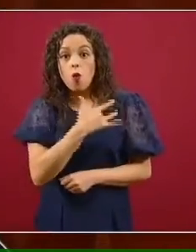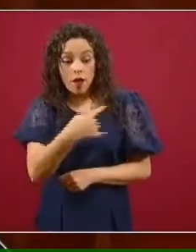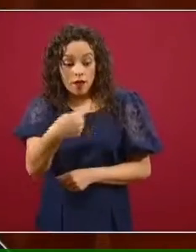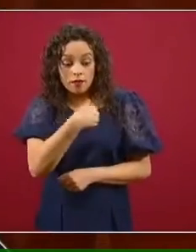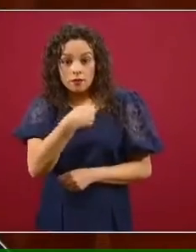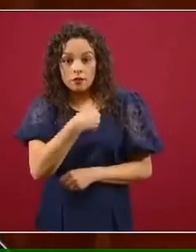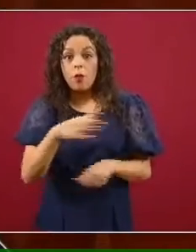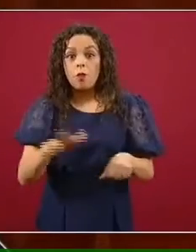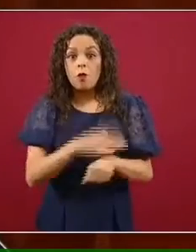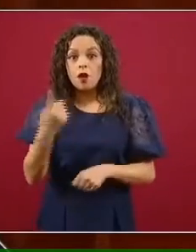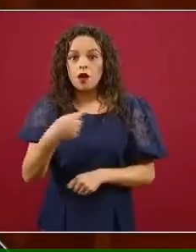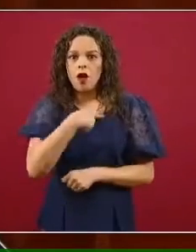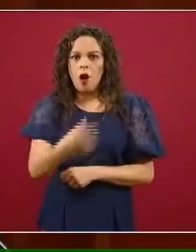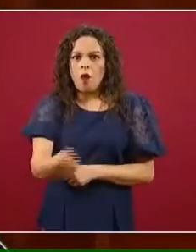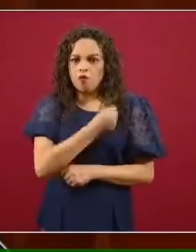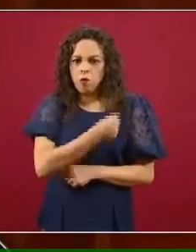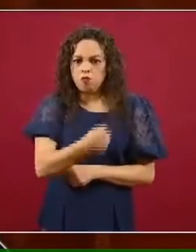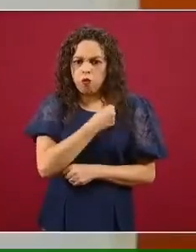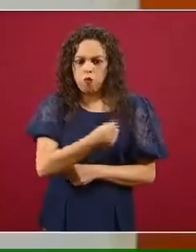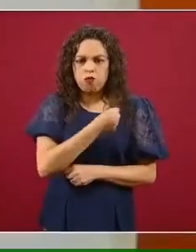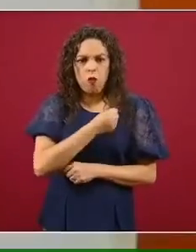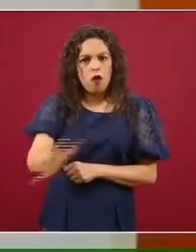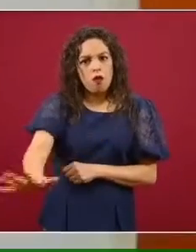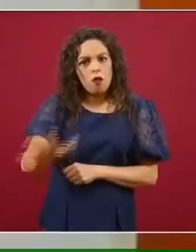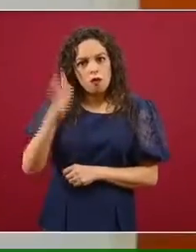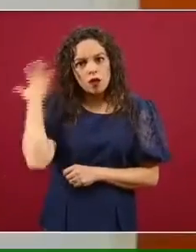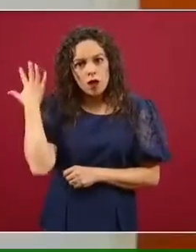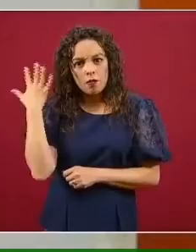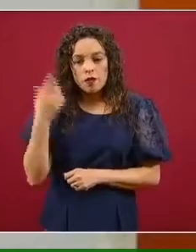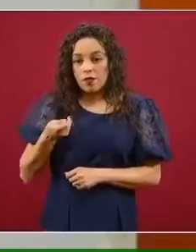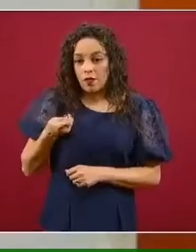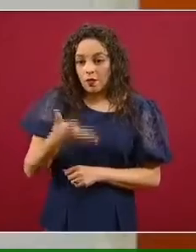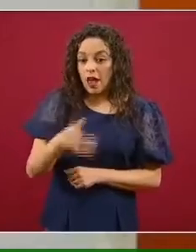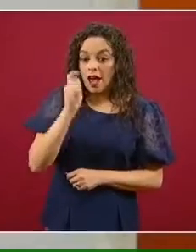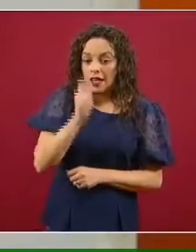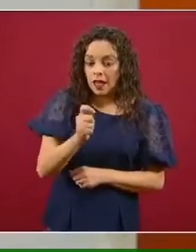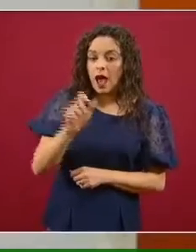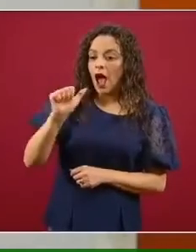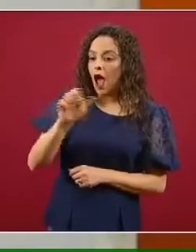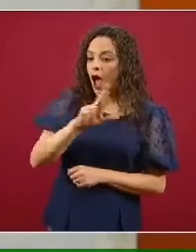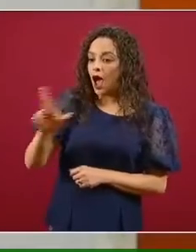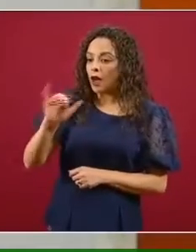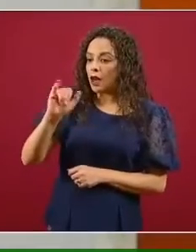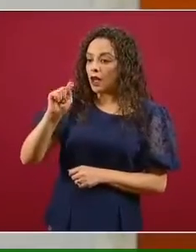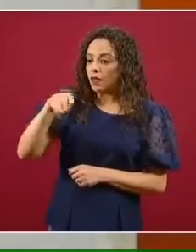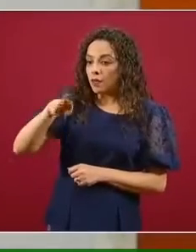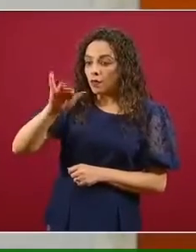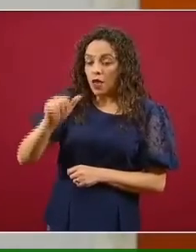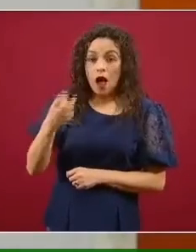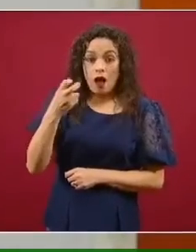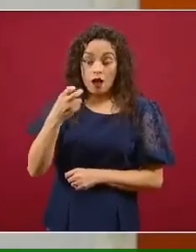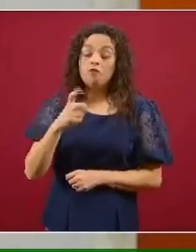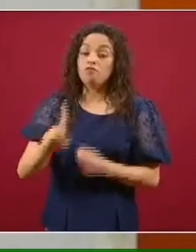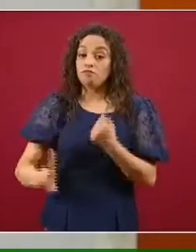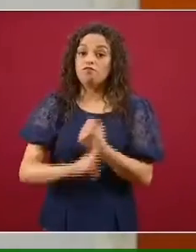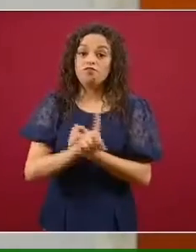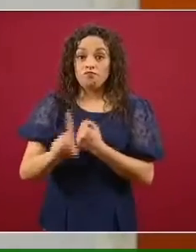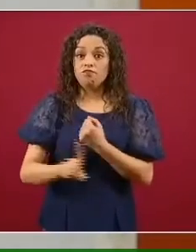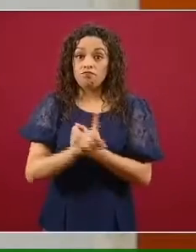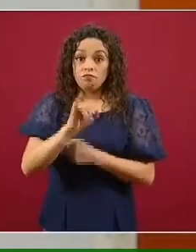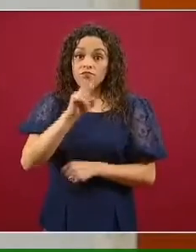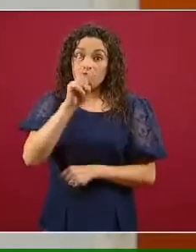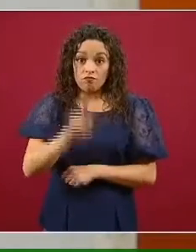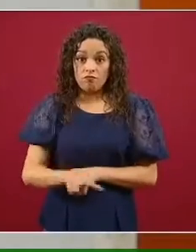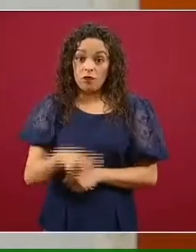o lata de una forma desorganizada, algo que se conoce como arritmias, y eso puede generar un problema importante para la salud